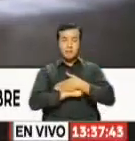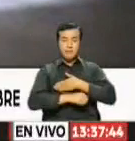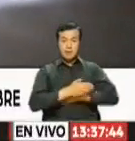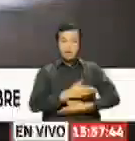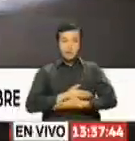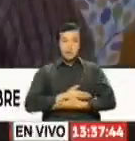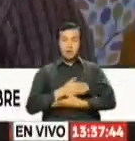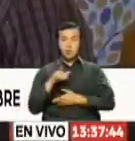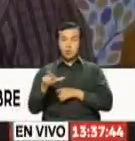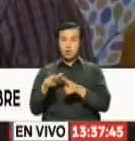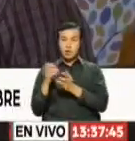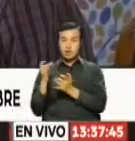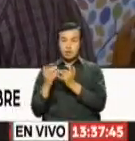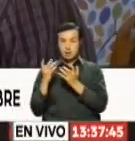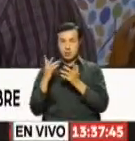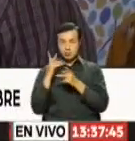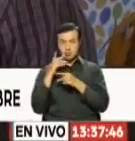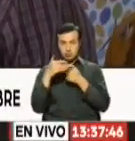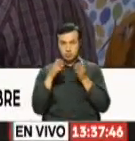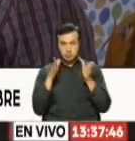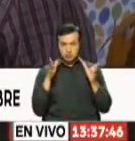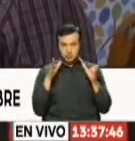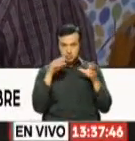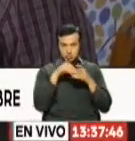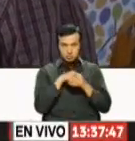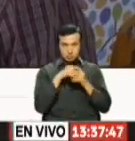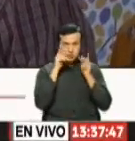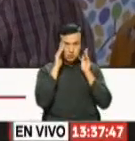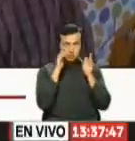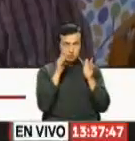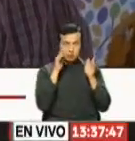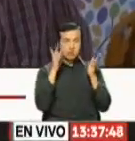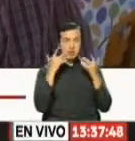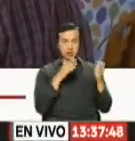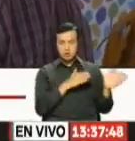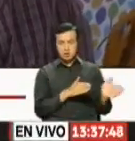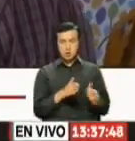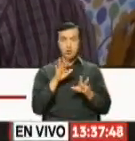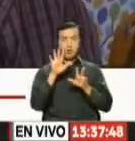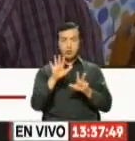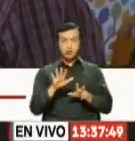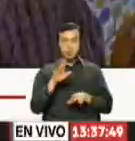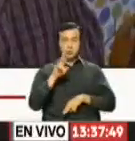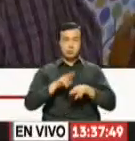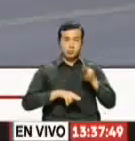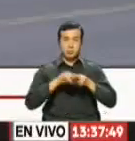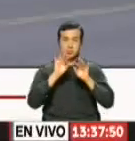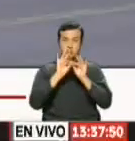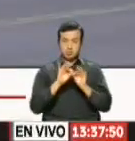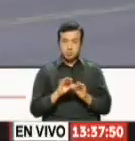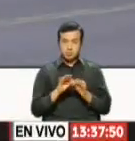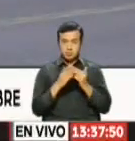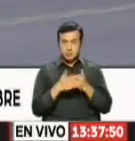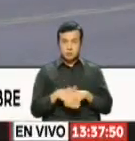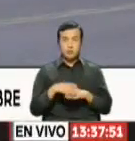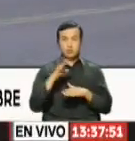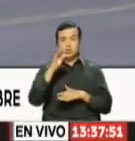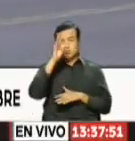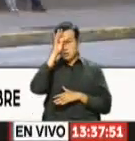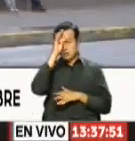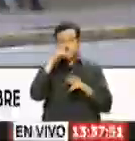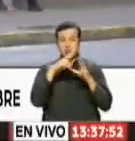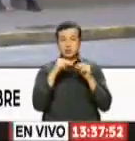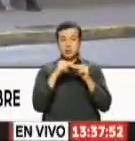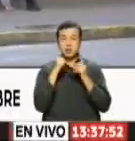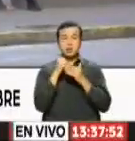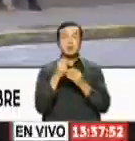área de quemados. Para el mes de noviembre estaría listo ya nuestro hospital, que se ha demorado 8 años en la repotenciación. El hospital de Tena